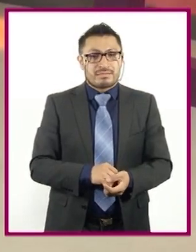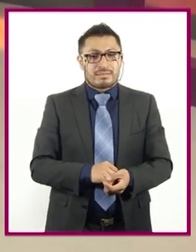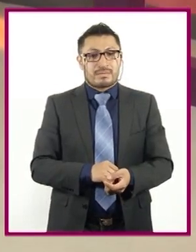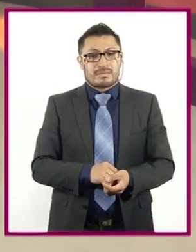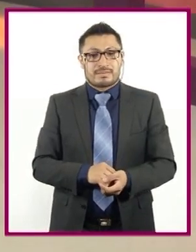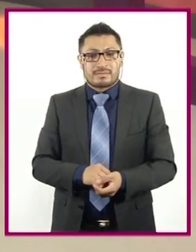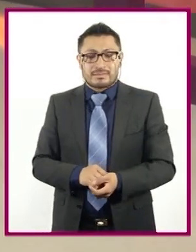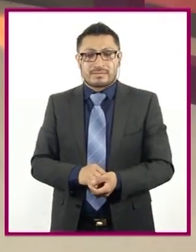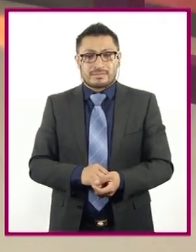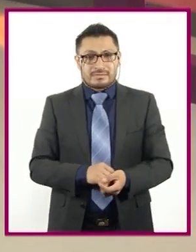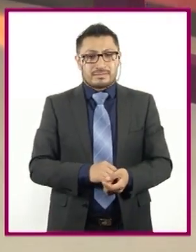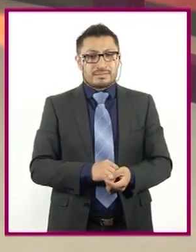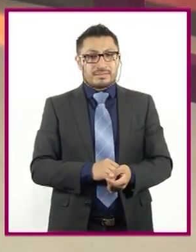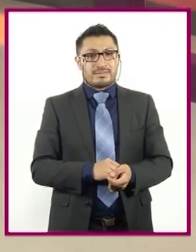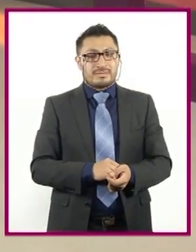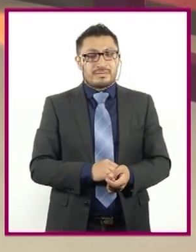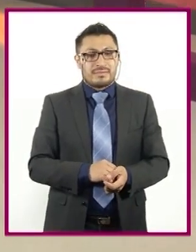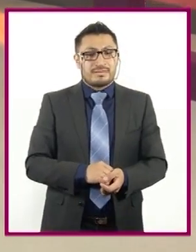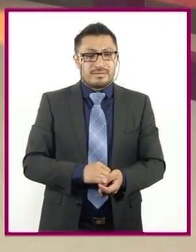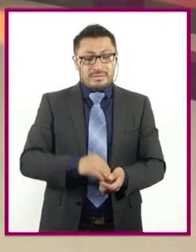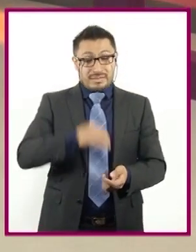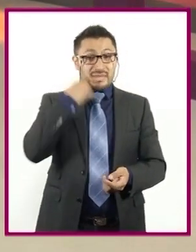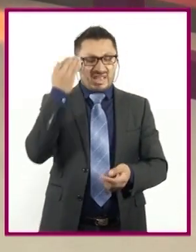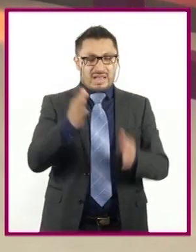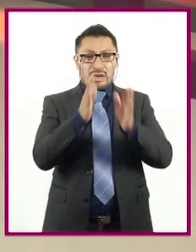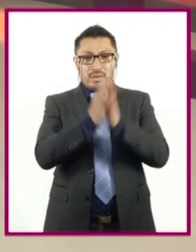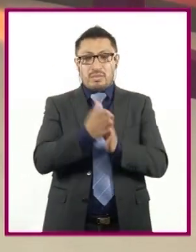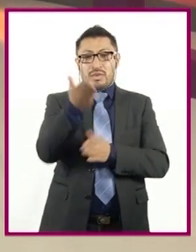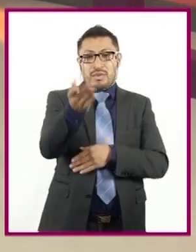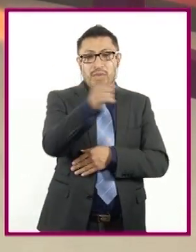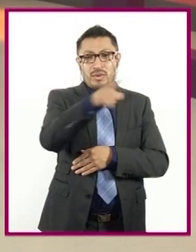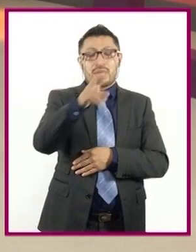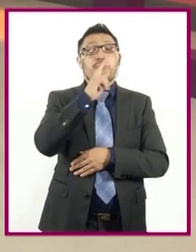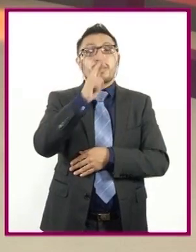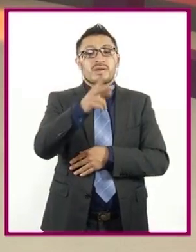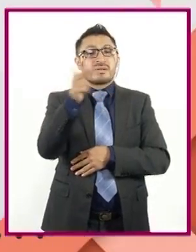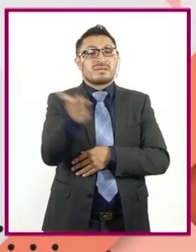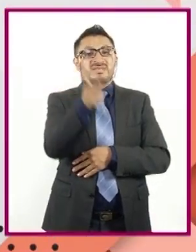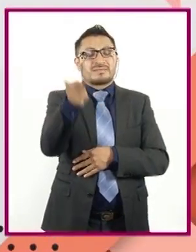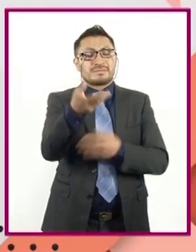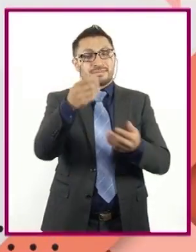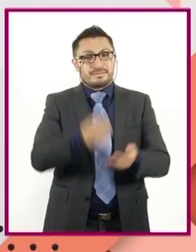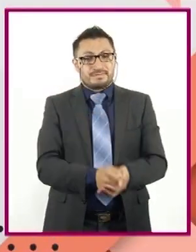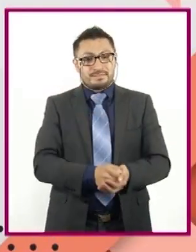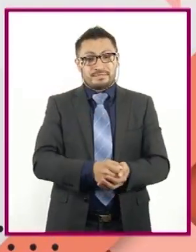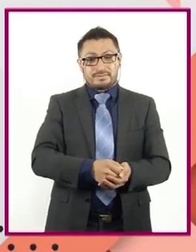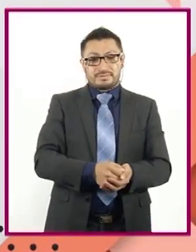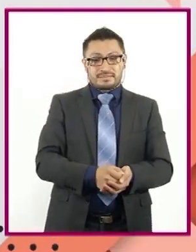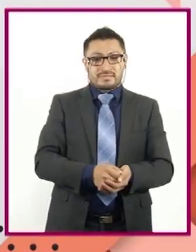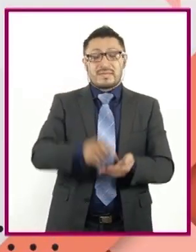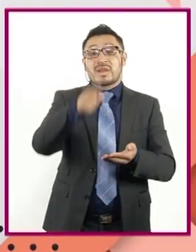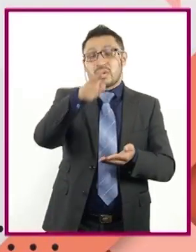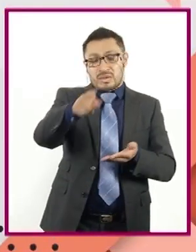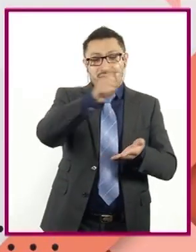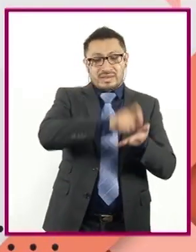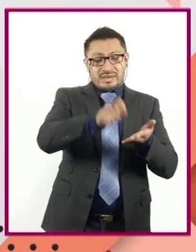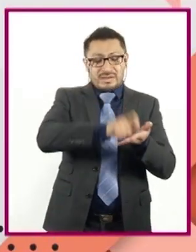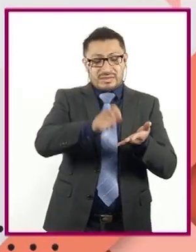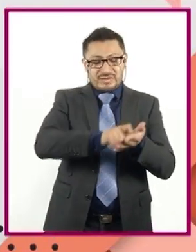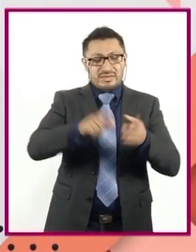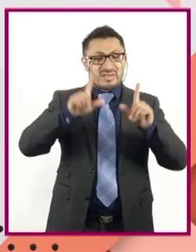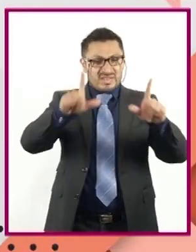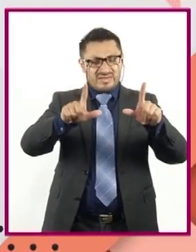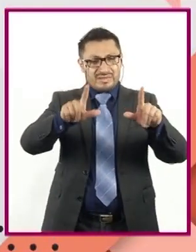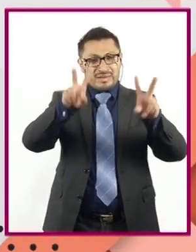Antes de dar cierre a esta sesión, quiero que respondan a la siguiente pregunta. ¿Para qué les sirve anotar en fichas de